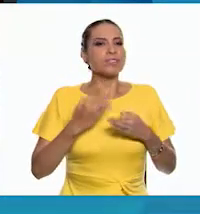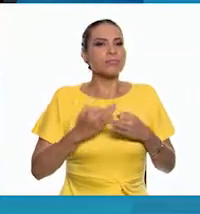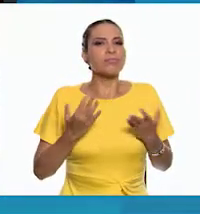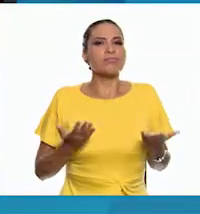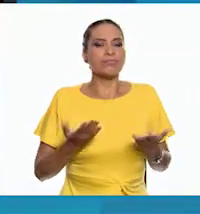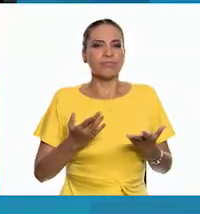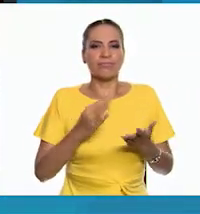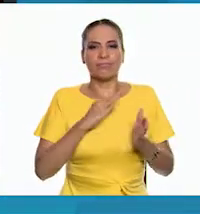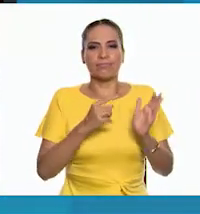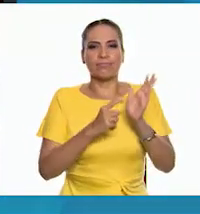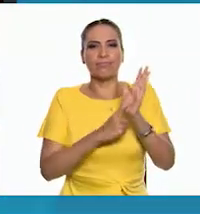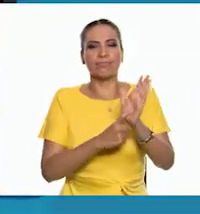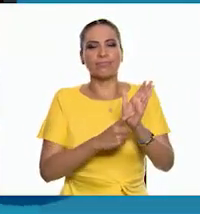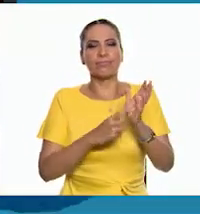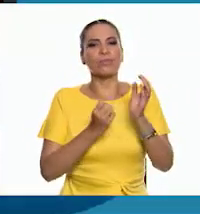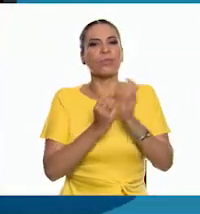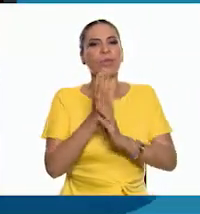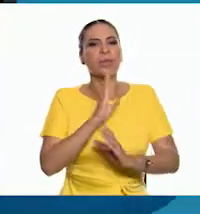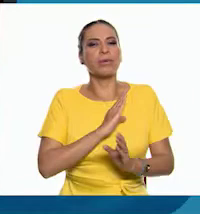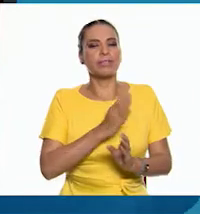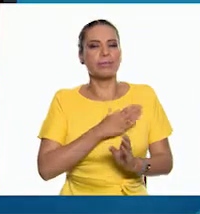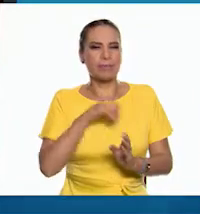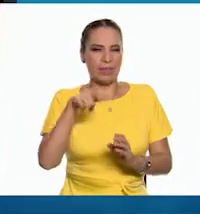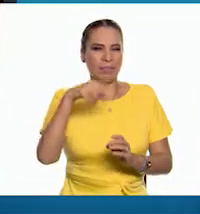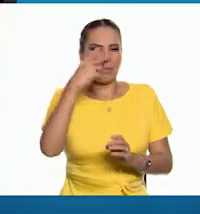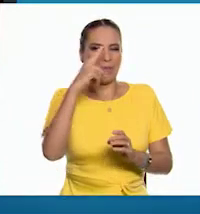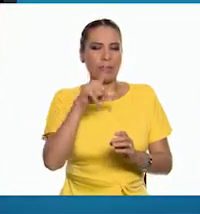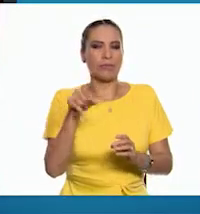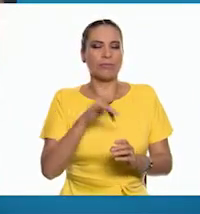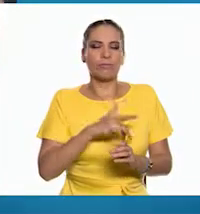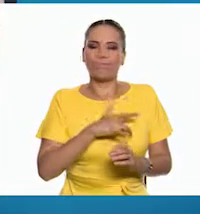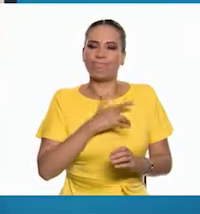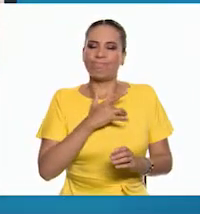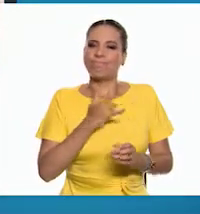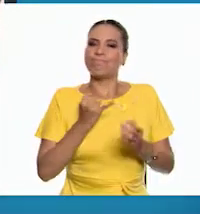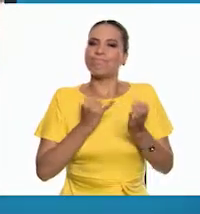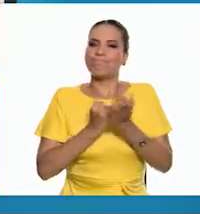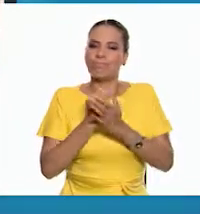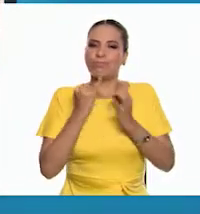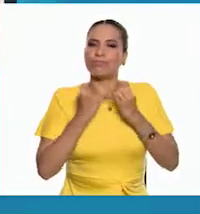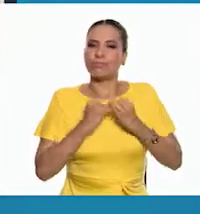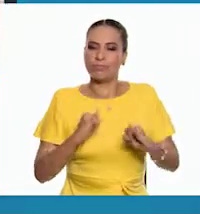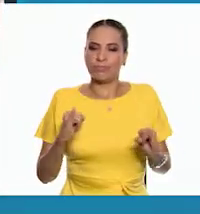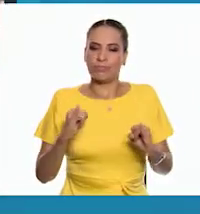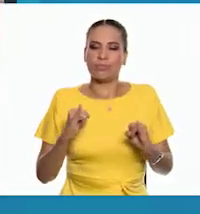a presentarle a la Nueva España una posibilidad de auténtica independencia.